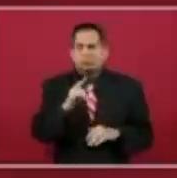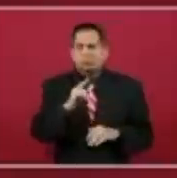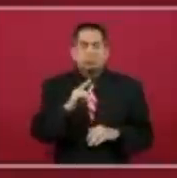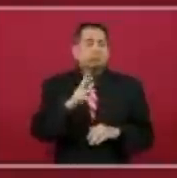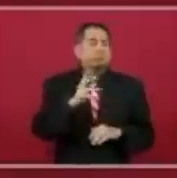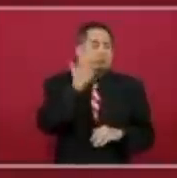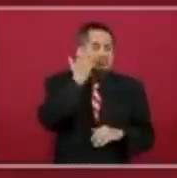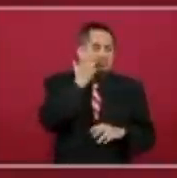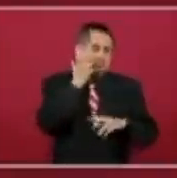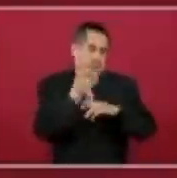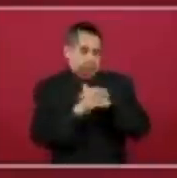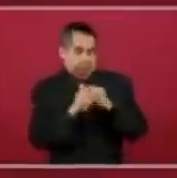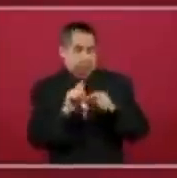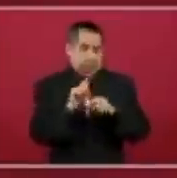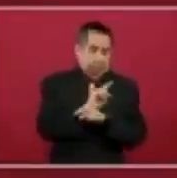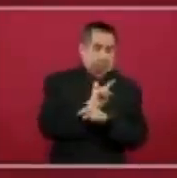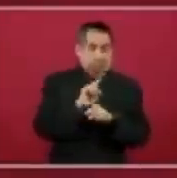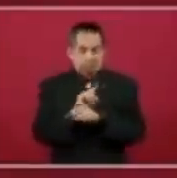pretexto